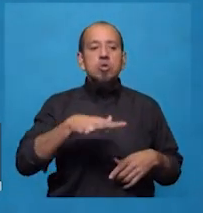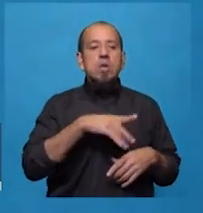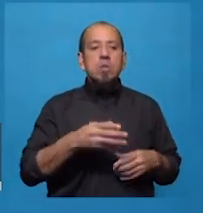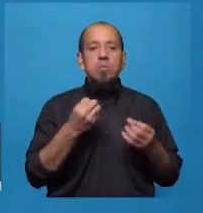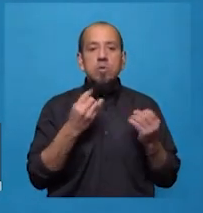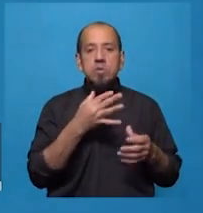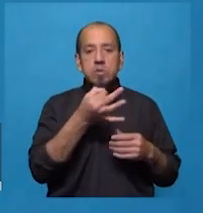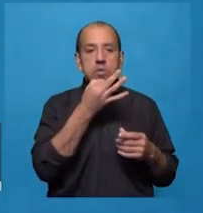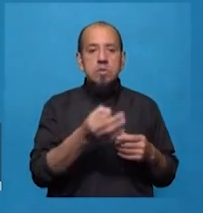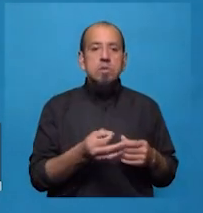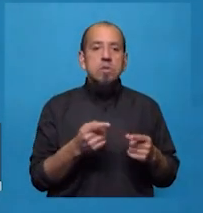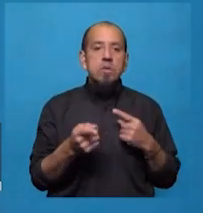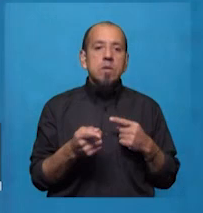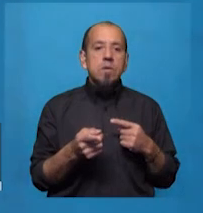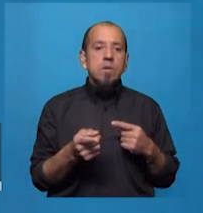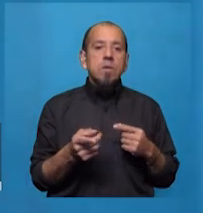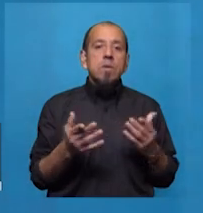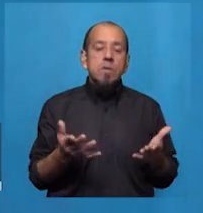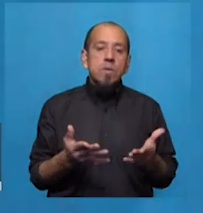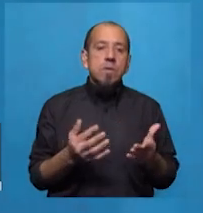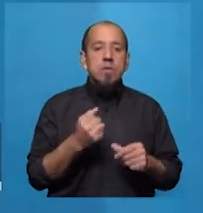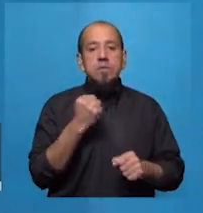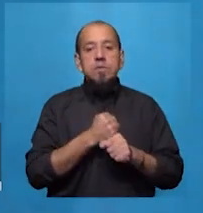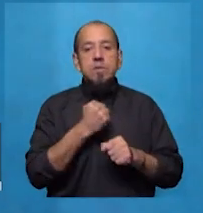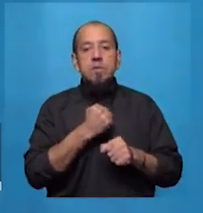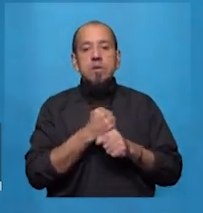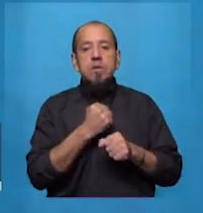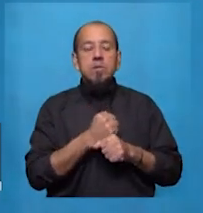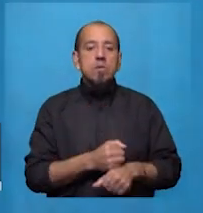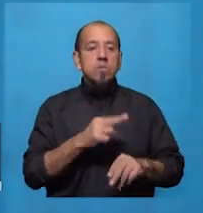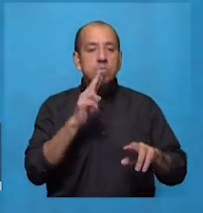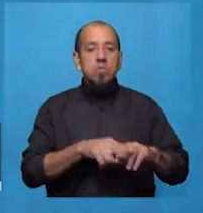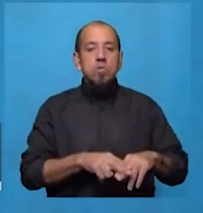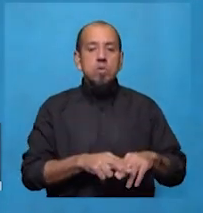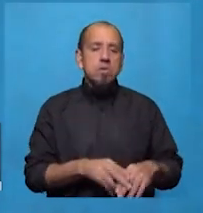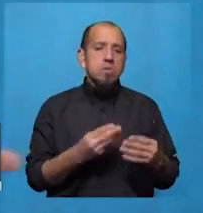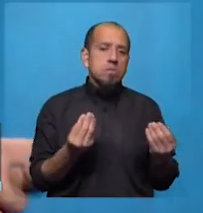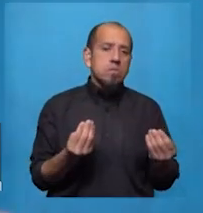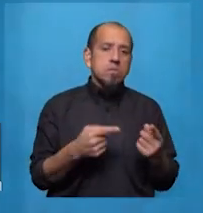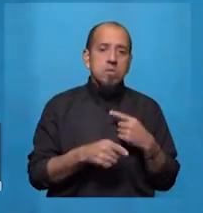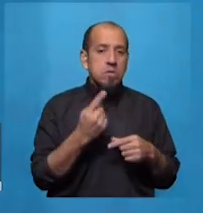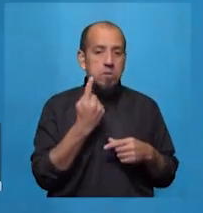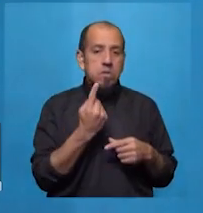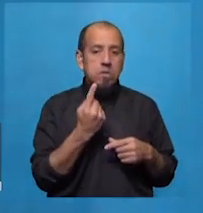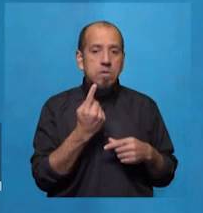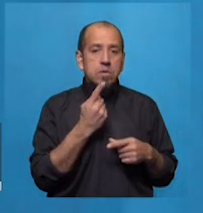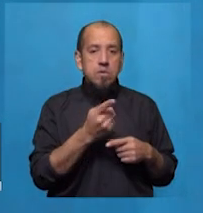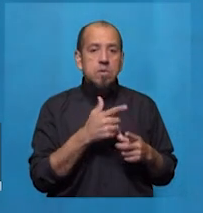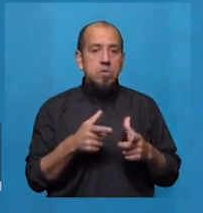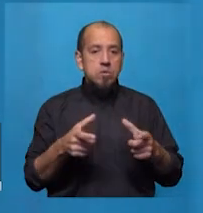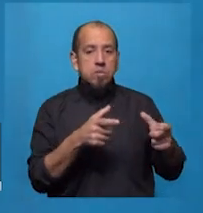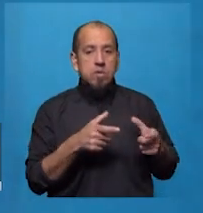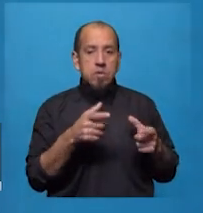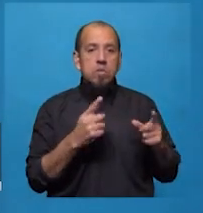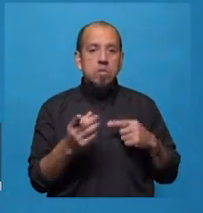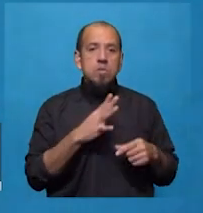sale Pero insisto con lo otro no trabajadores asesinados este año y en los últimos meses no es el primero este del supermercado